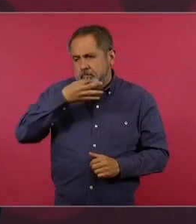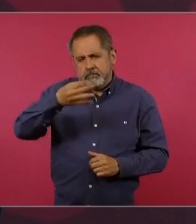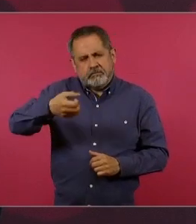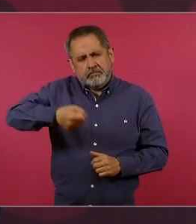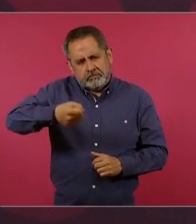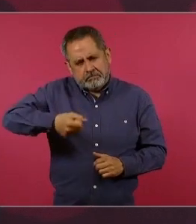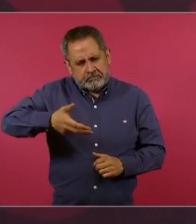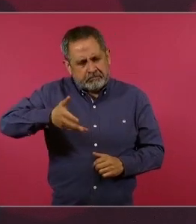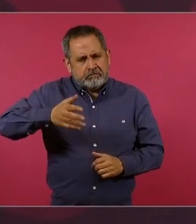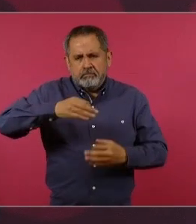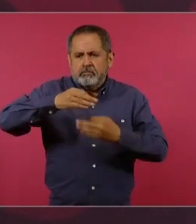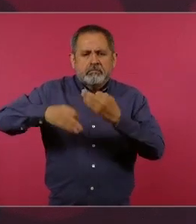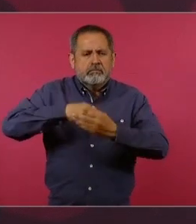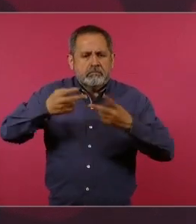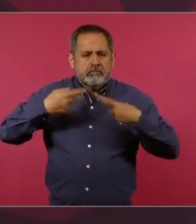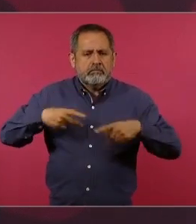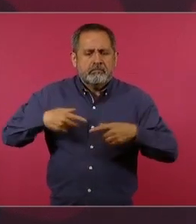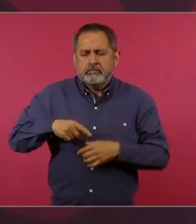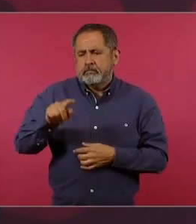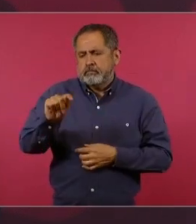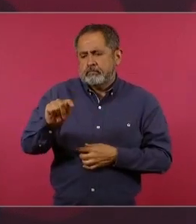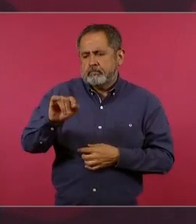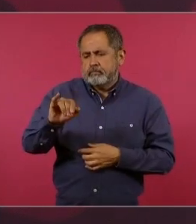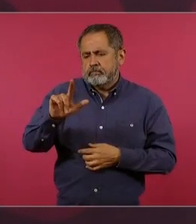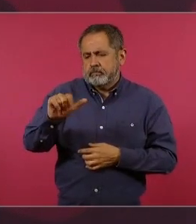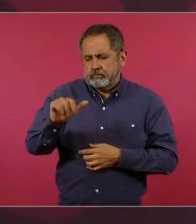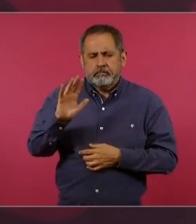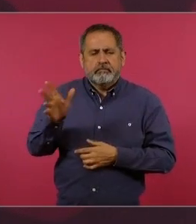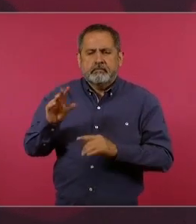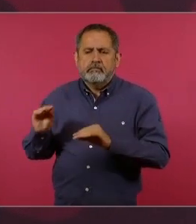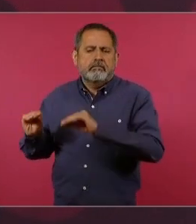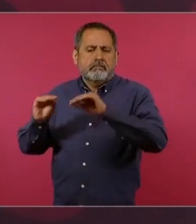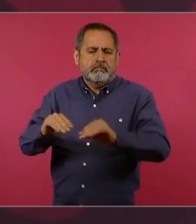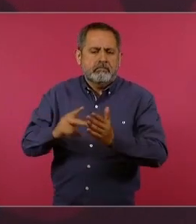saludo a toda la gente de Tila,